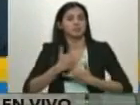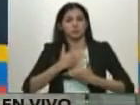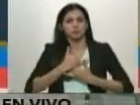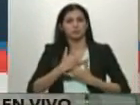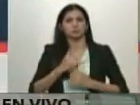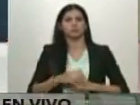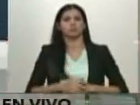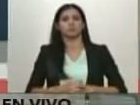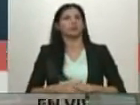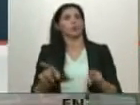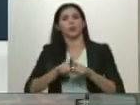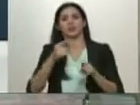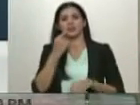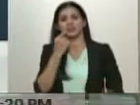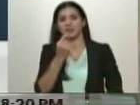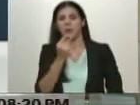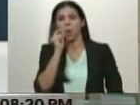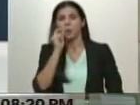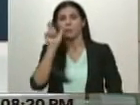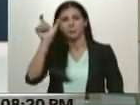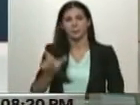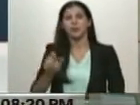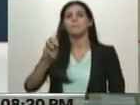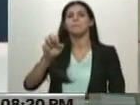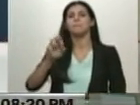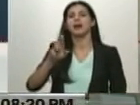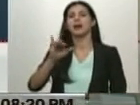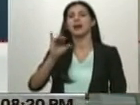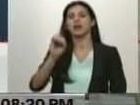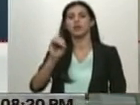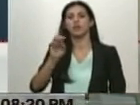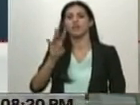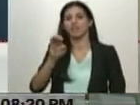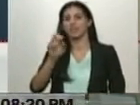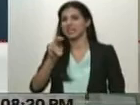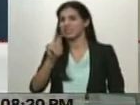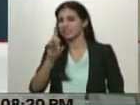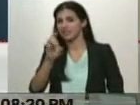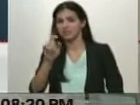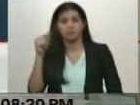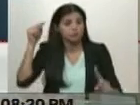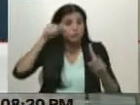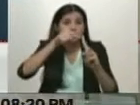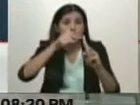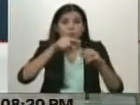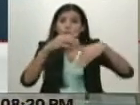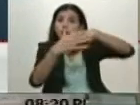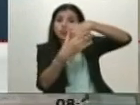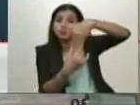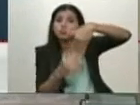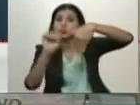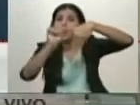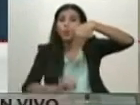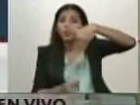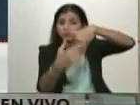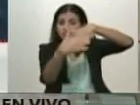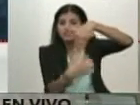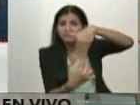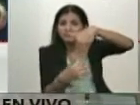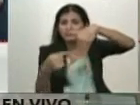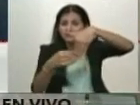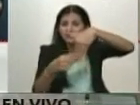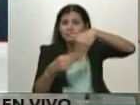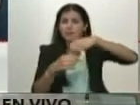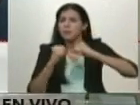Nuestro camino, como dijo Mario Benedetti, es el sur, nosotros, el sur es el corazón profundo, desde